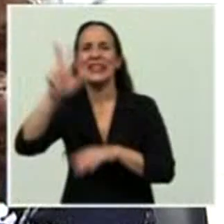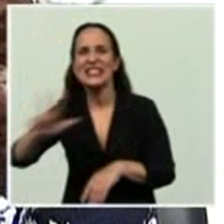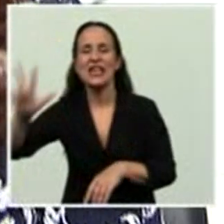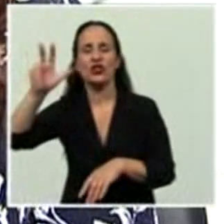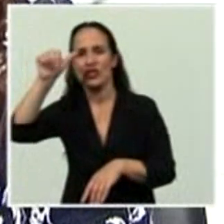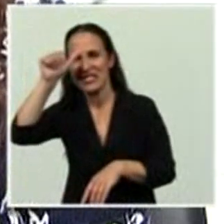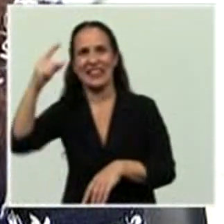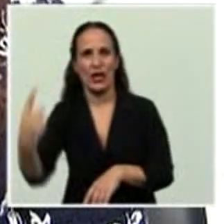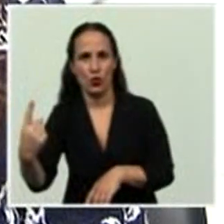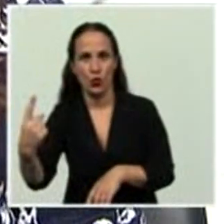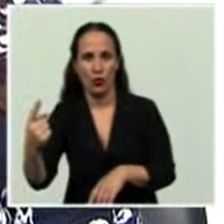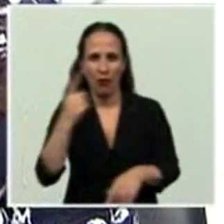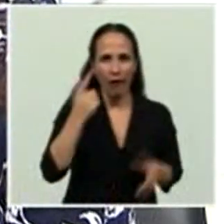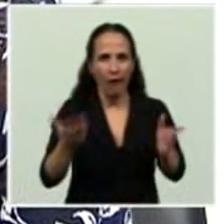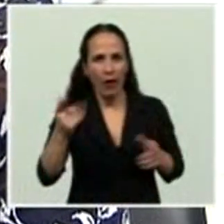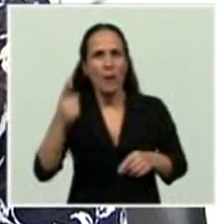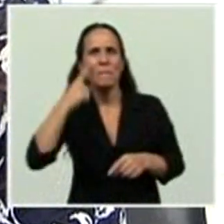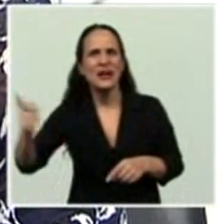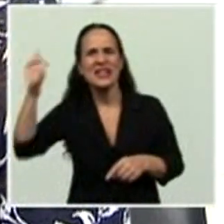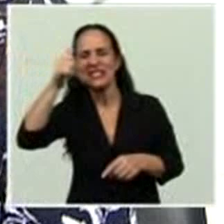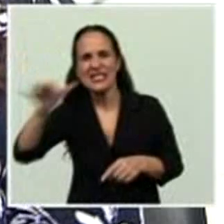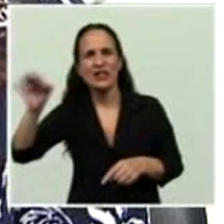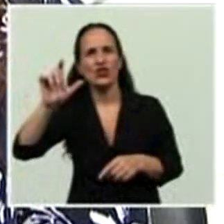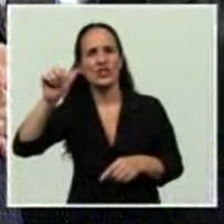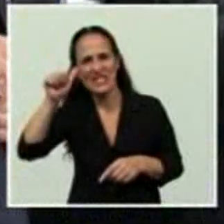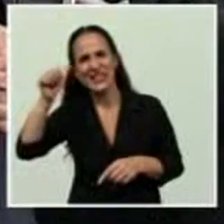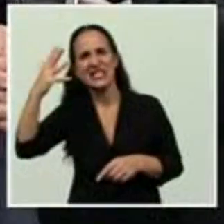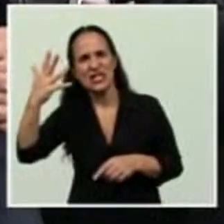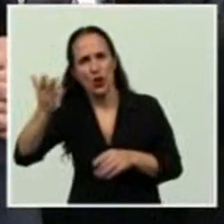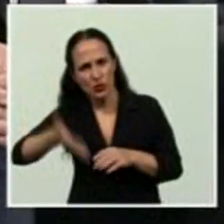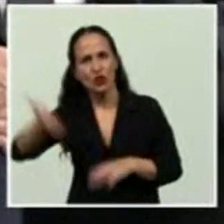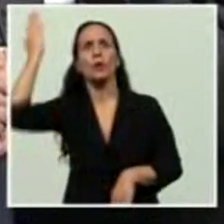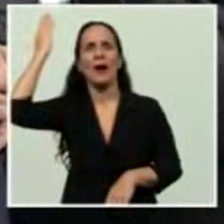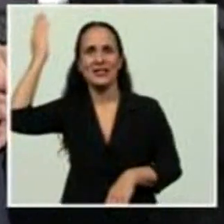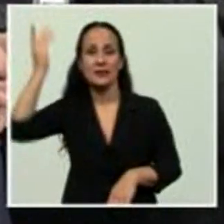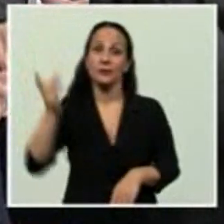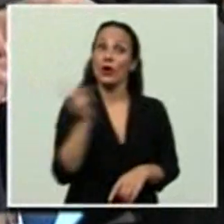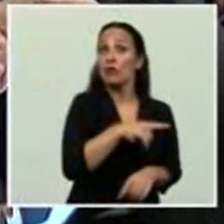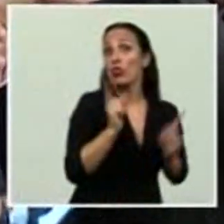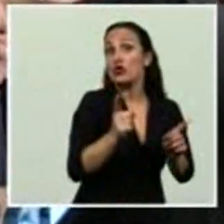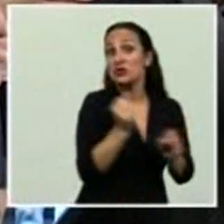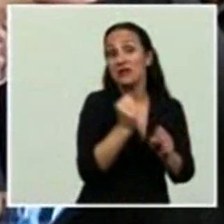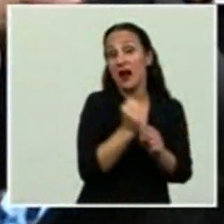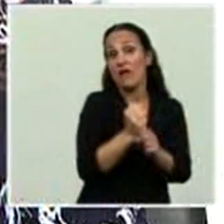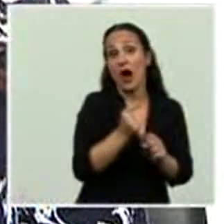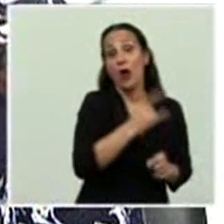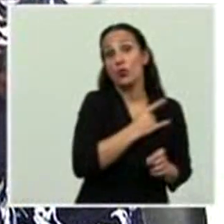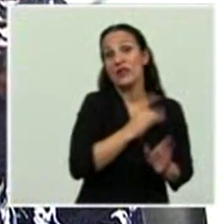10361 665 y ded simple ganaba